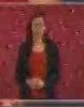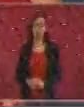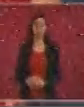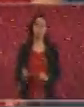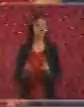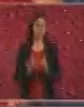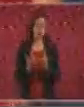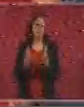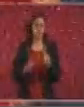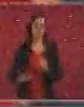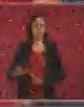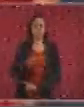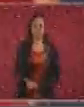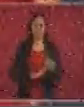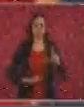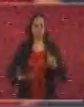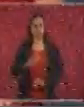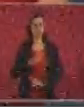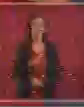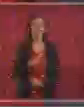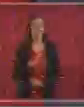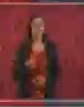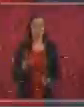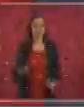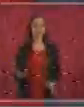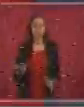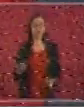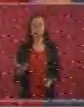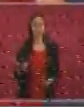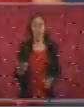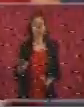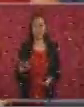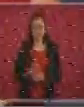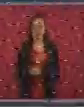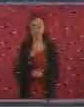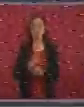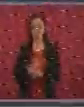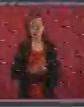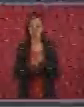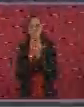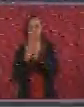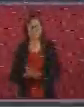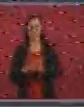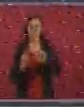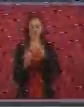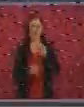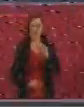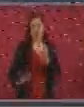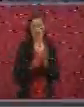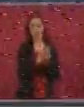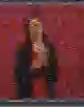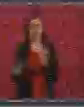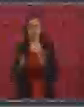la sociedad generando esta situación. Lo vemos en las redes sociales, incluso con los medios, ¿no?